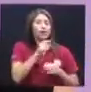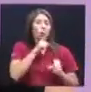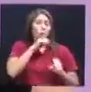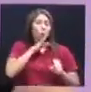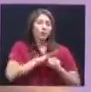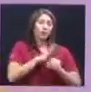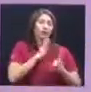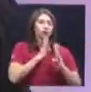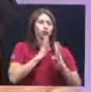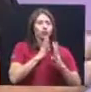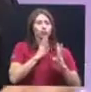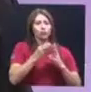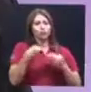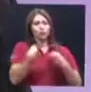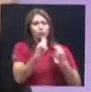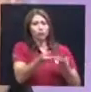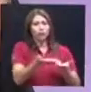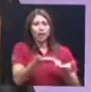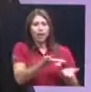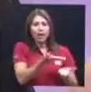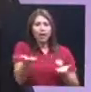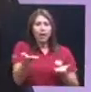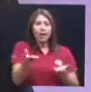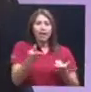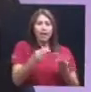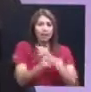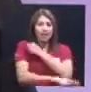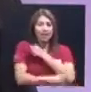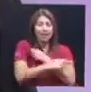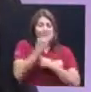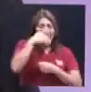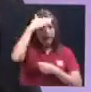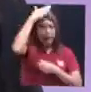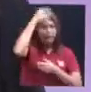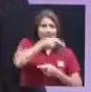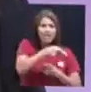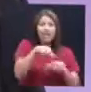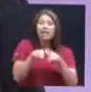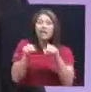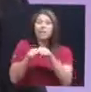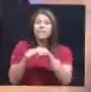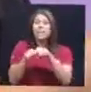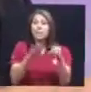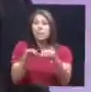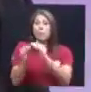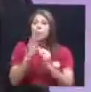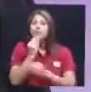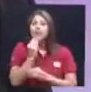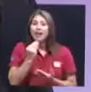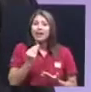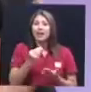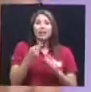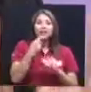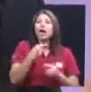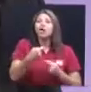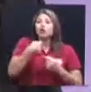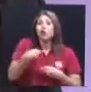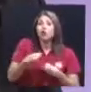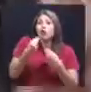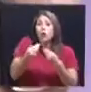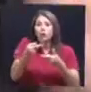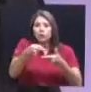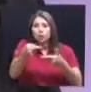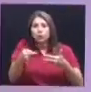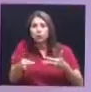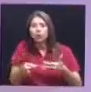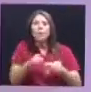lado este eh naciones Árabes y por otro lado los israelíes yo te doy Mira de escondidas